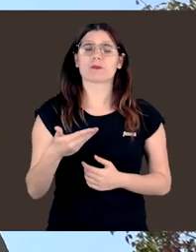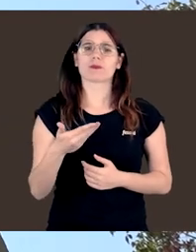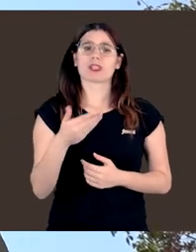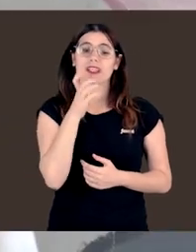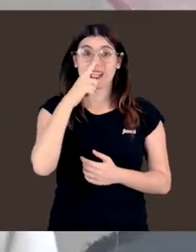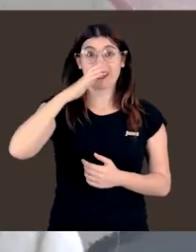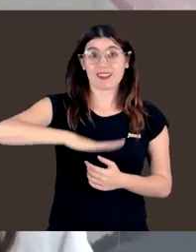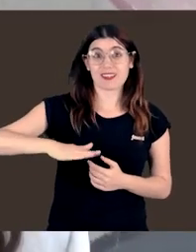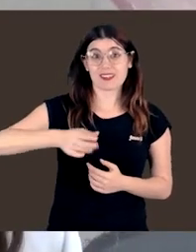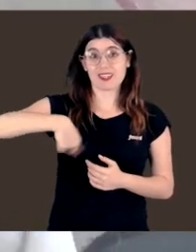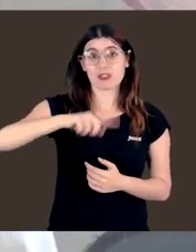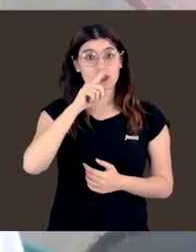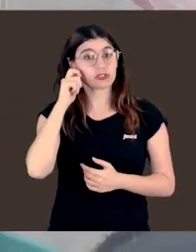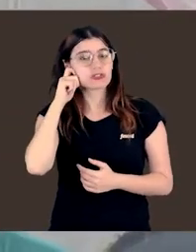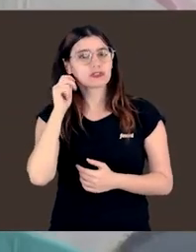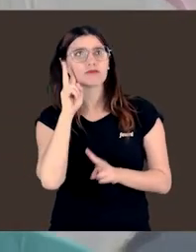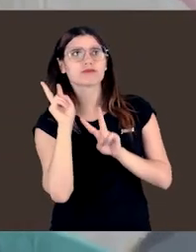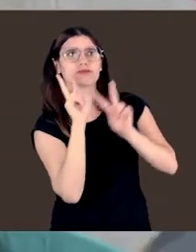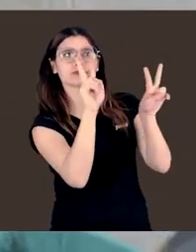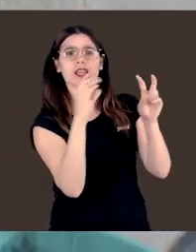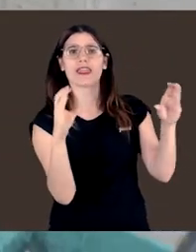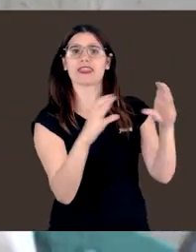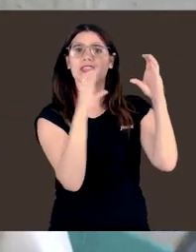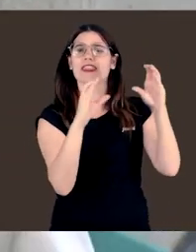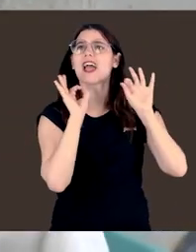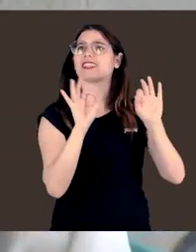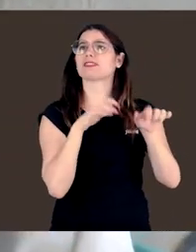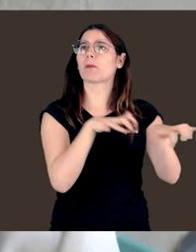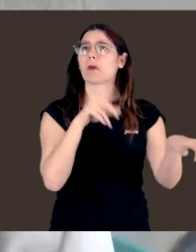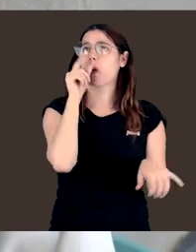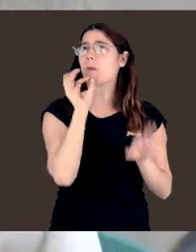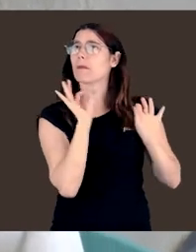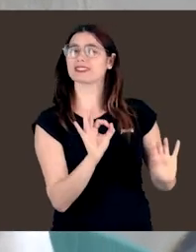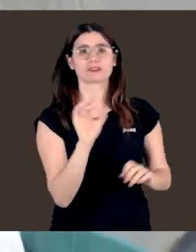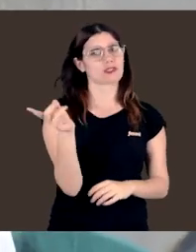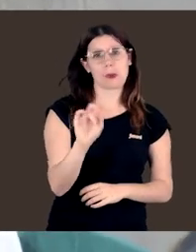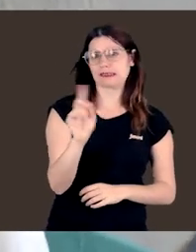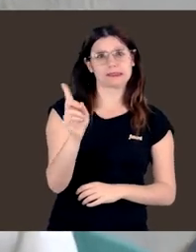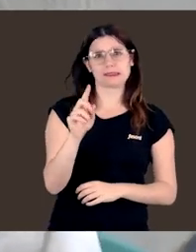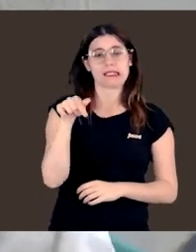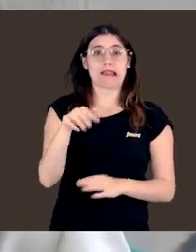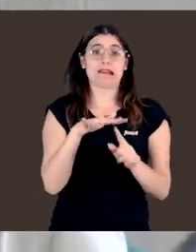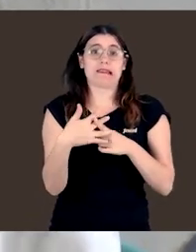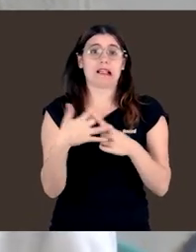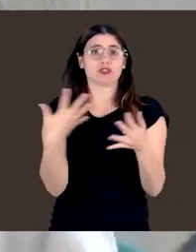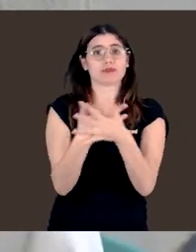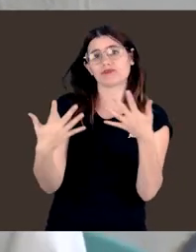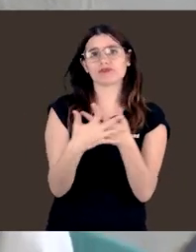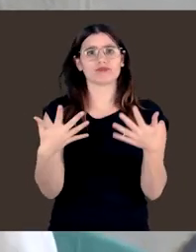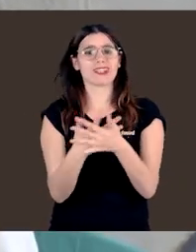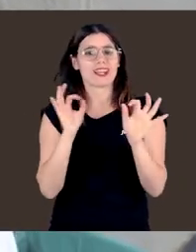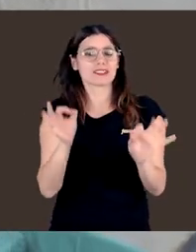que chiquets y chiquetas veguen que la ciencia no es un mundo de hombres, en este caso,